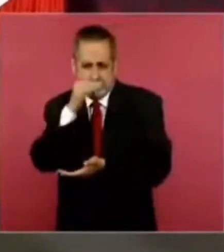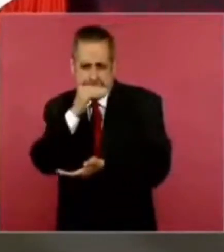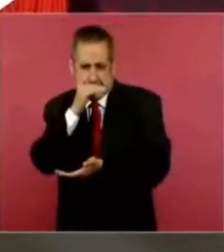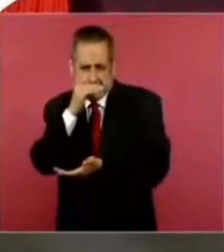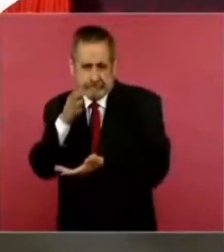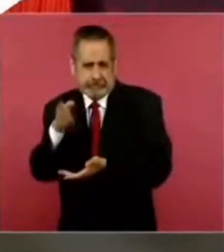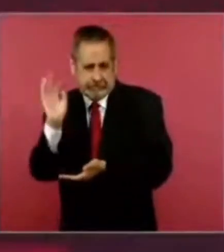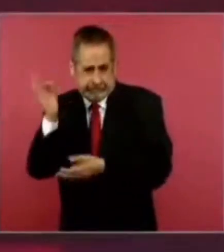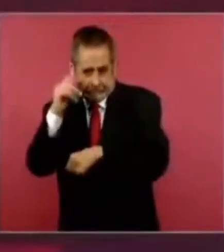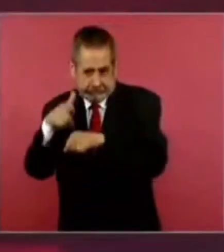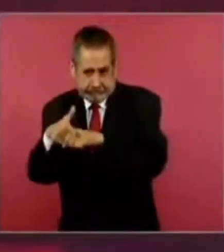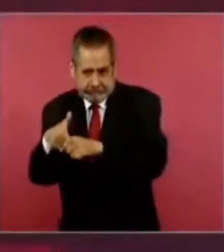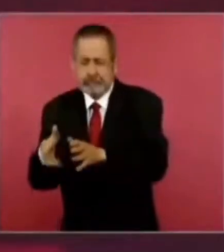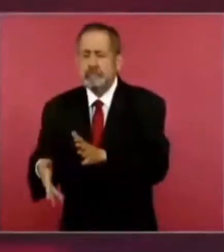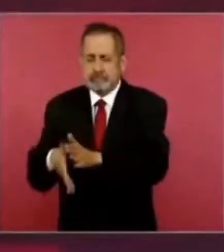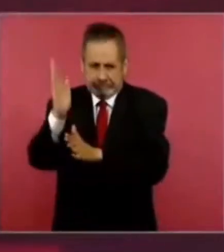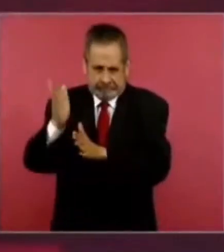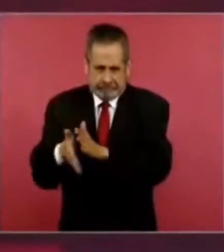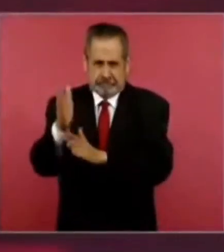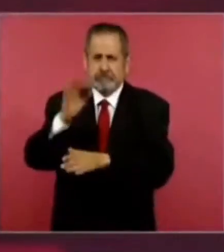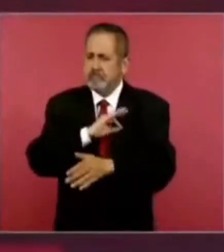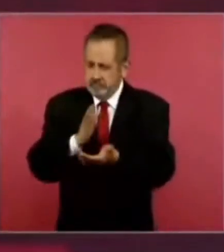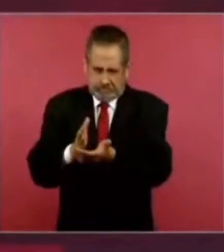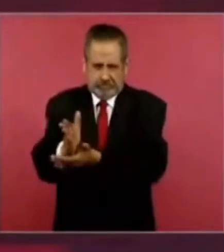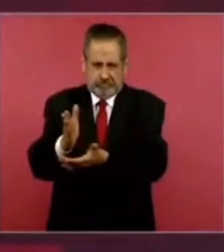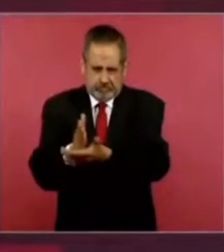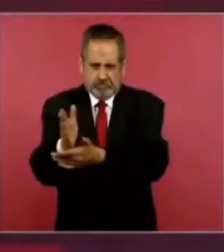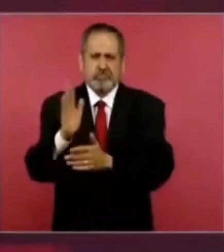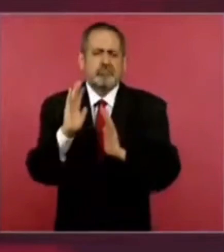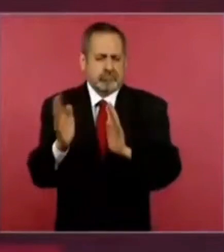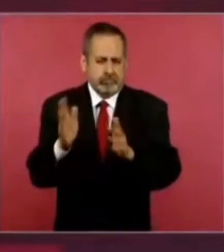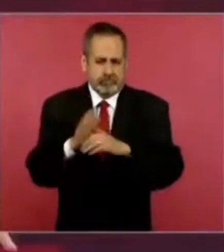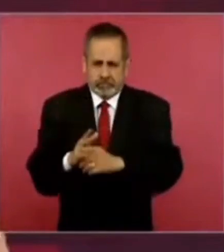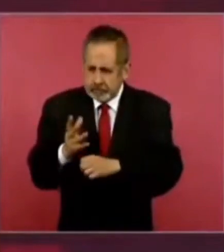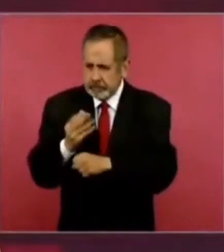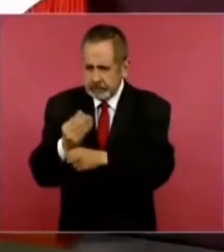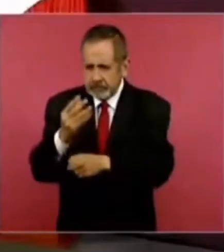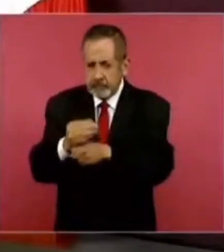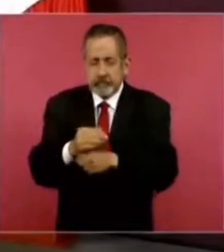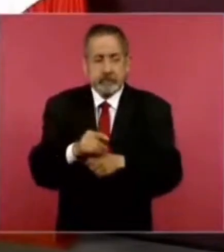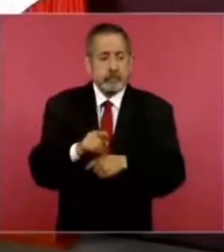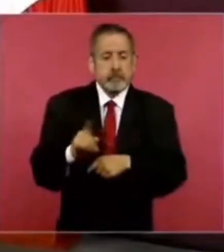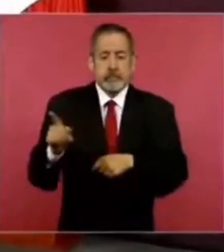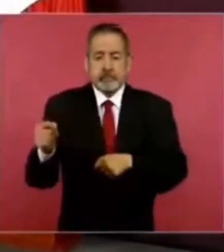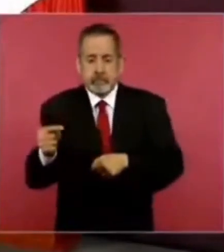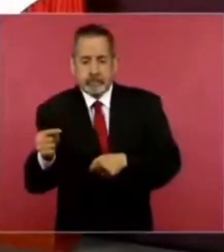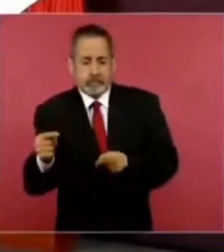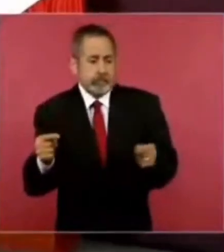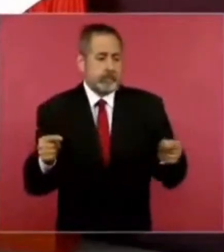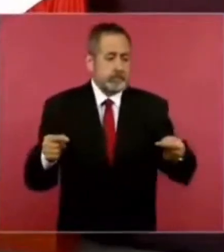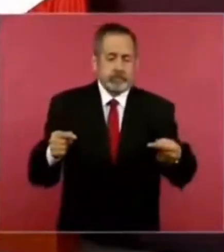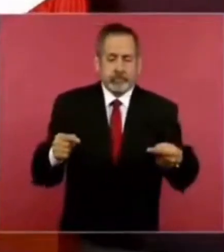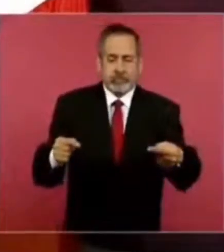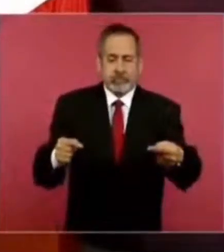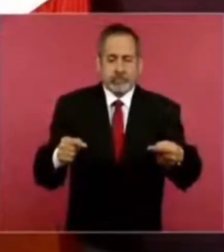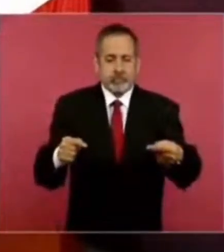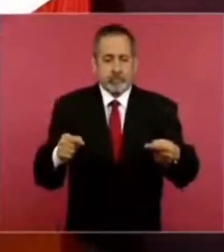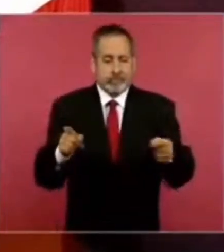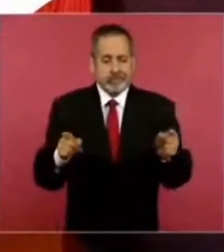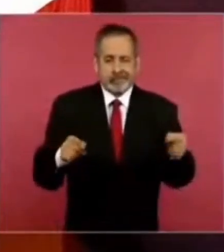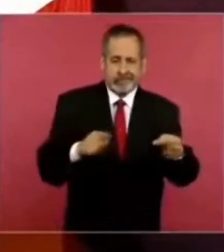ahí y se están trabajando en las entradas de la Costa Grande,